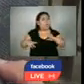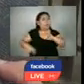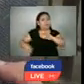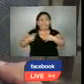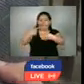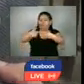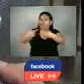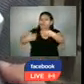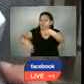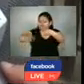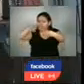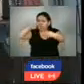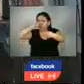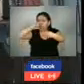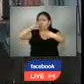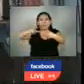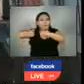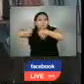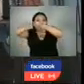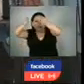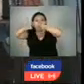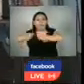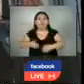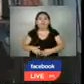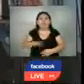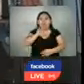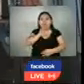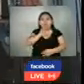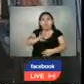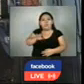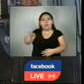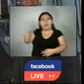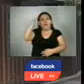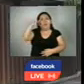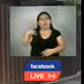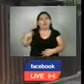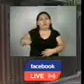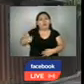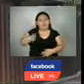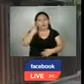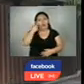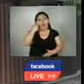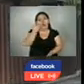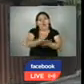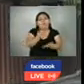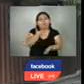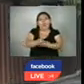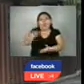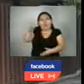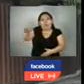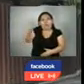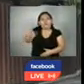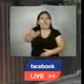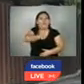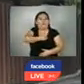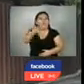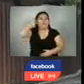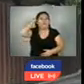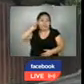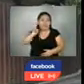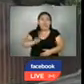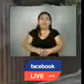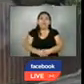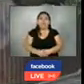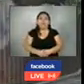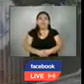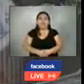de la detención provisional. Según las autoridades, la juez cuenta con las suficientes evidencias en contra del victimario. Efectivamente,